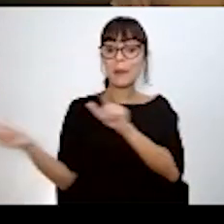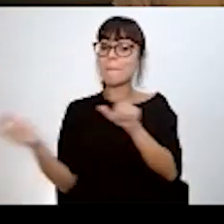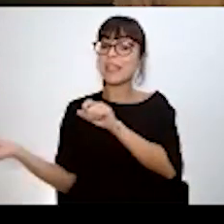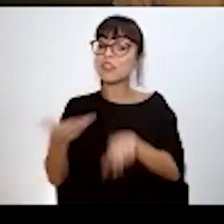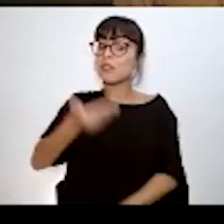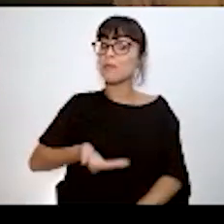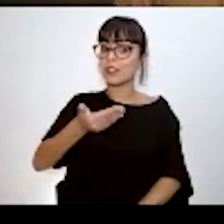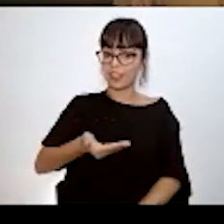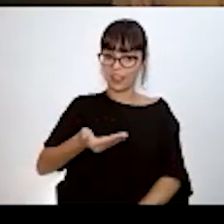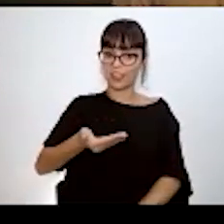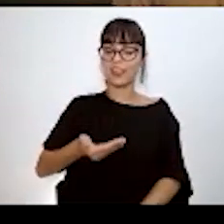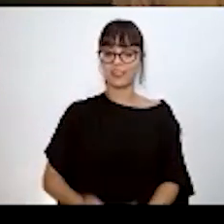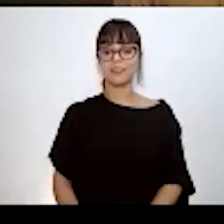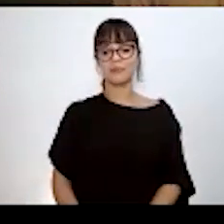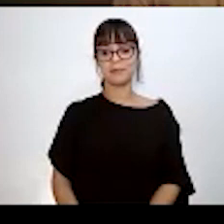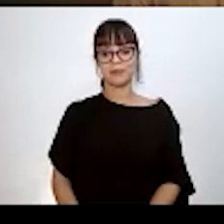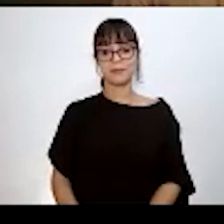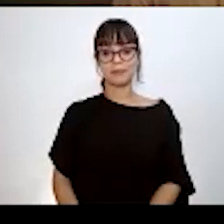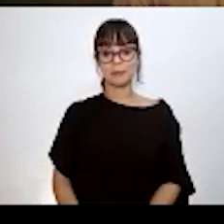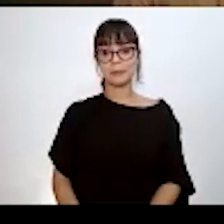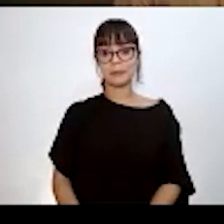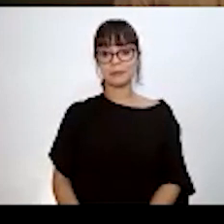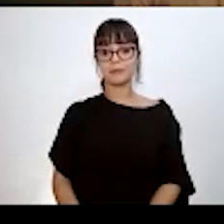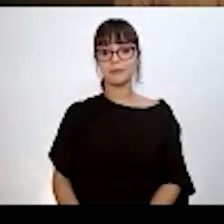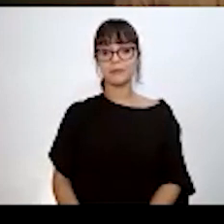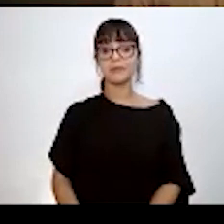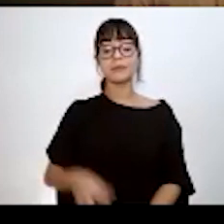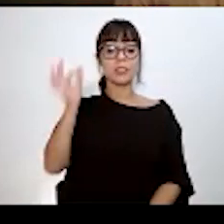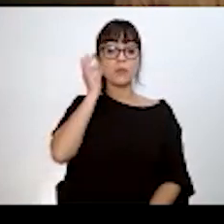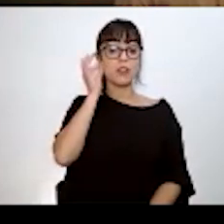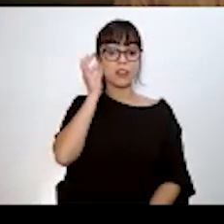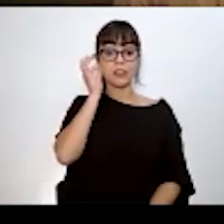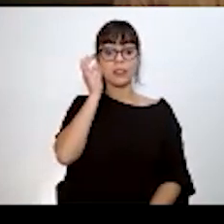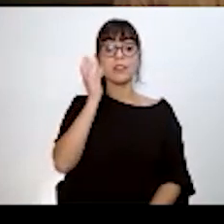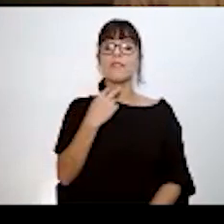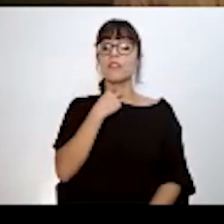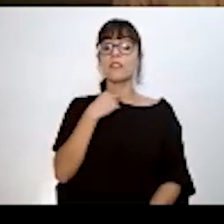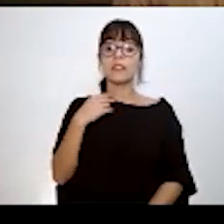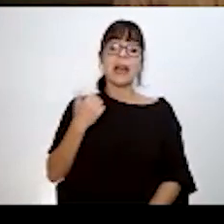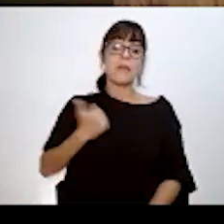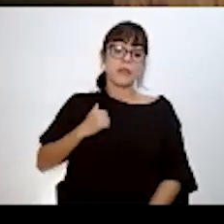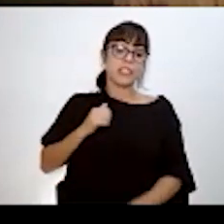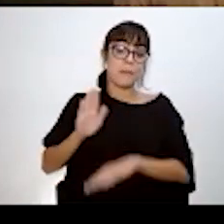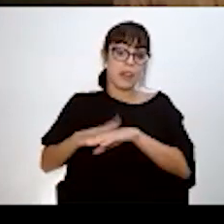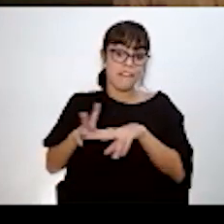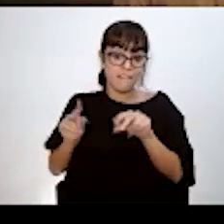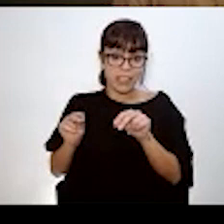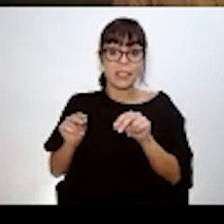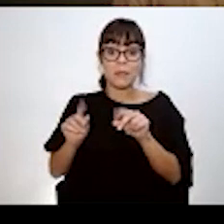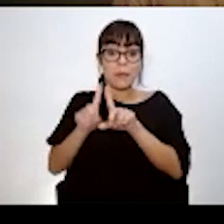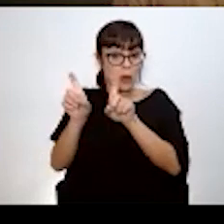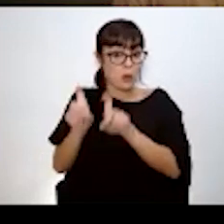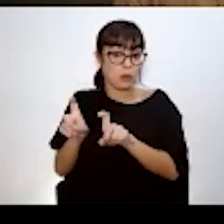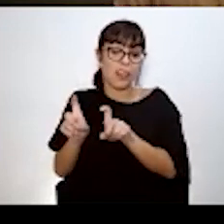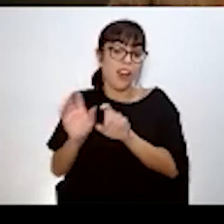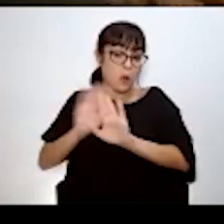estos posibles eventos migratorios. Y ya para terminar, una última pregunta, porque creo que puede ser un buen cierre. Discúlpenme las personas que en el